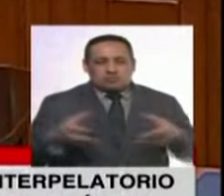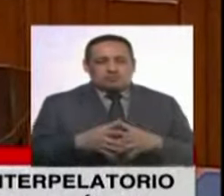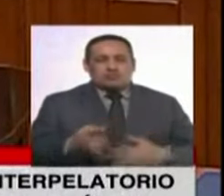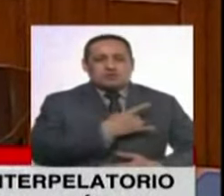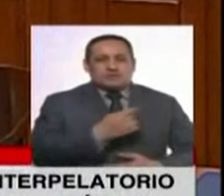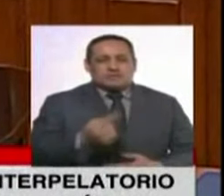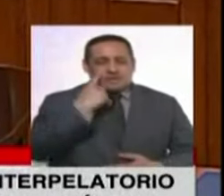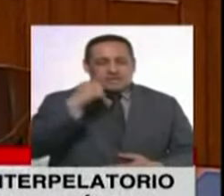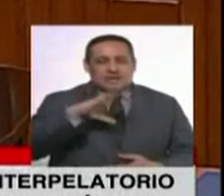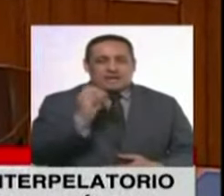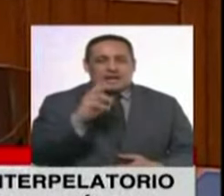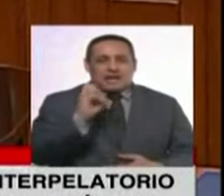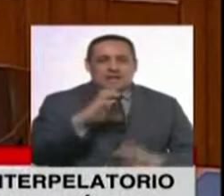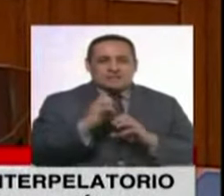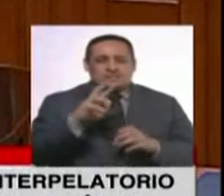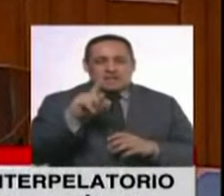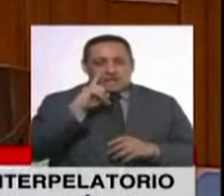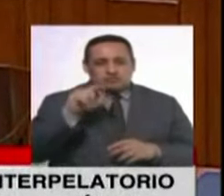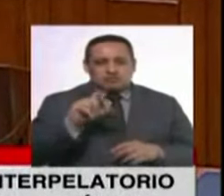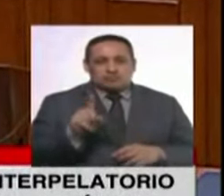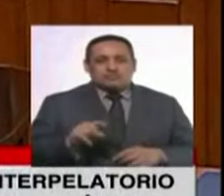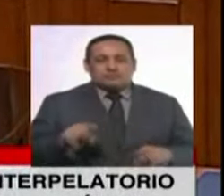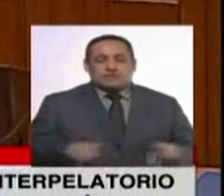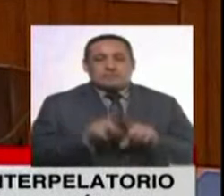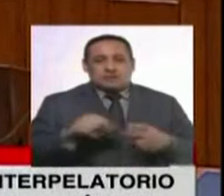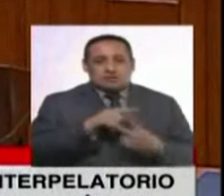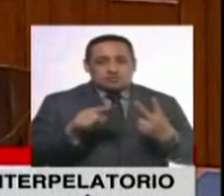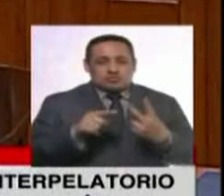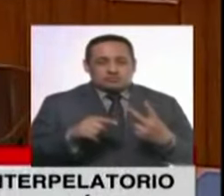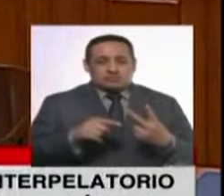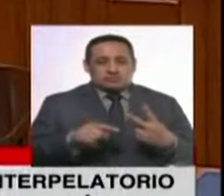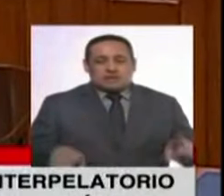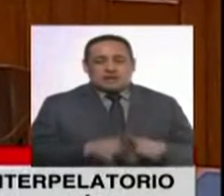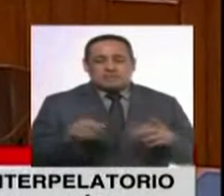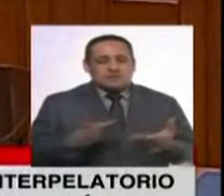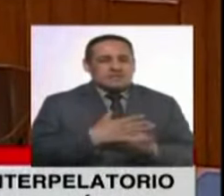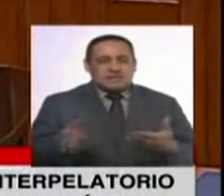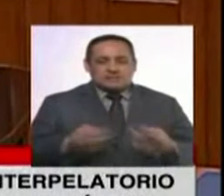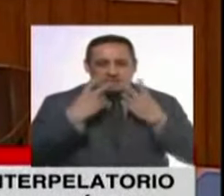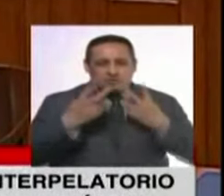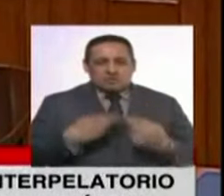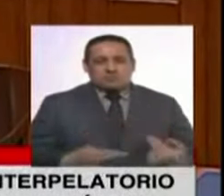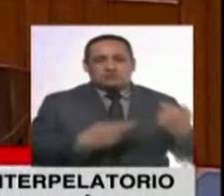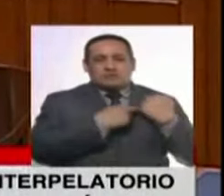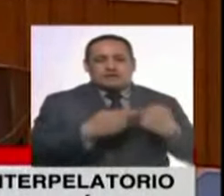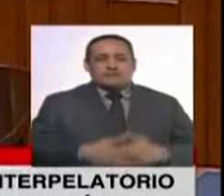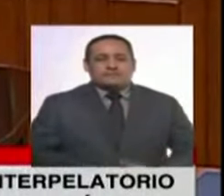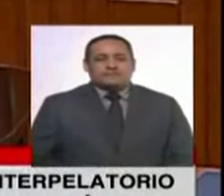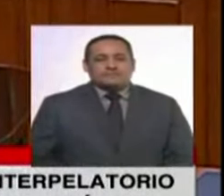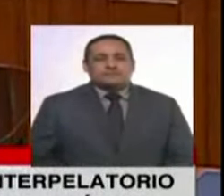inca garcilaso de la Vega en ambos casos no se le encontró responsabilidad